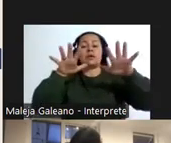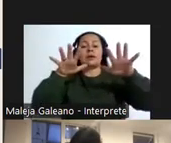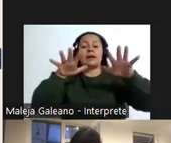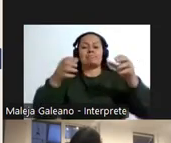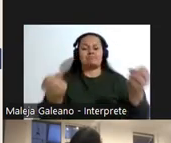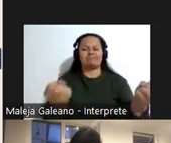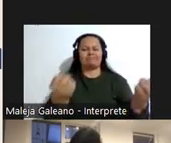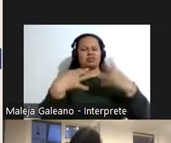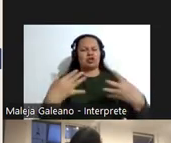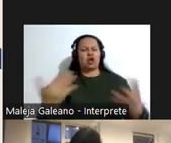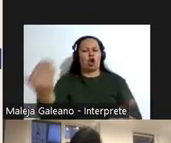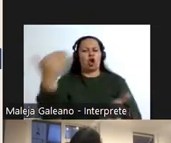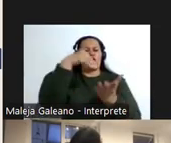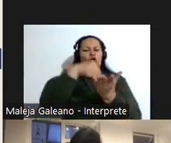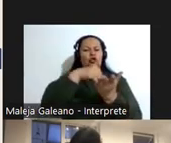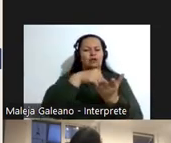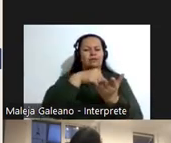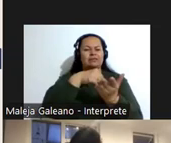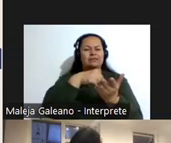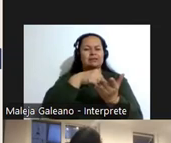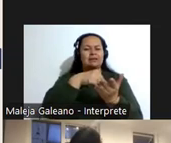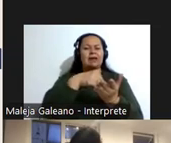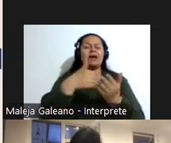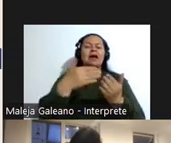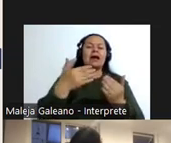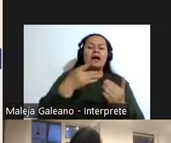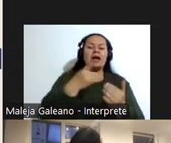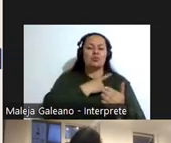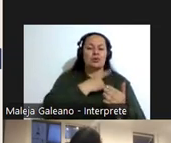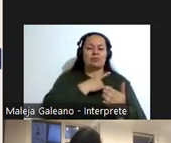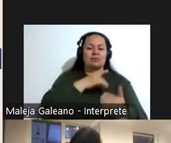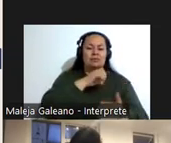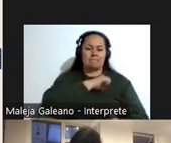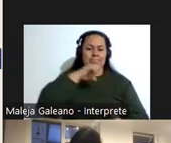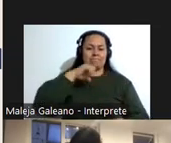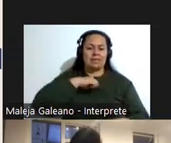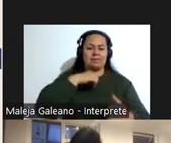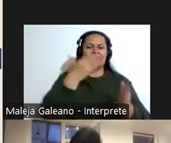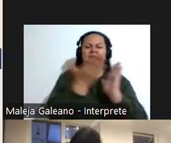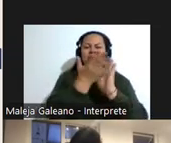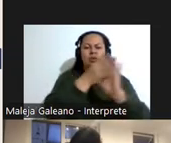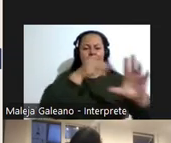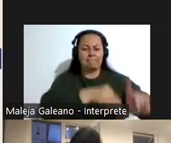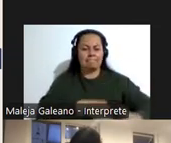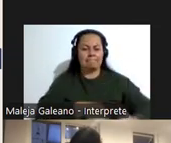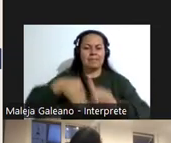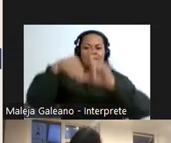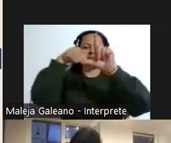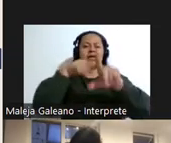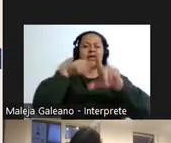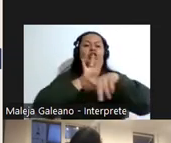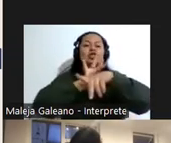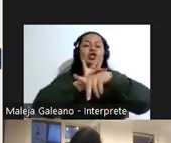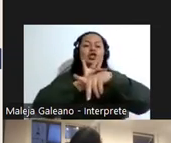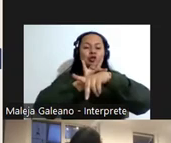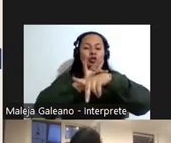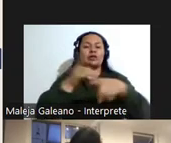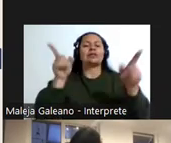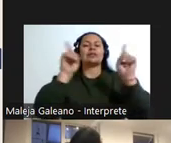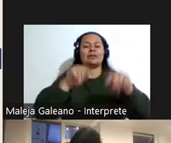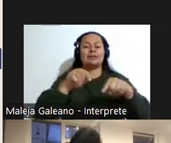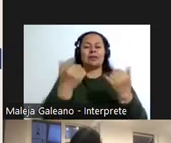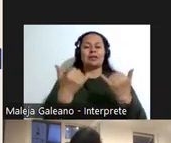me reincorporé en la universidad privada desde mi estudio de maestría y ahorita pues mi doctorado y actualmente trabajando